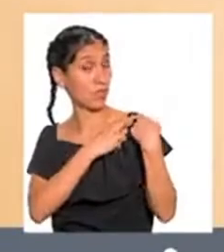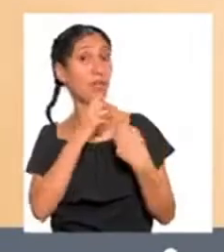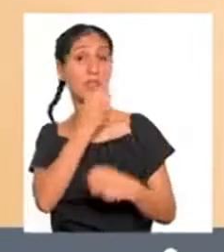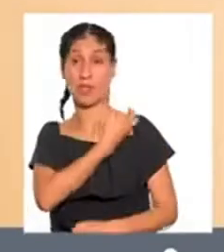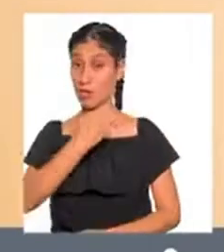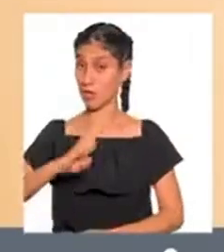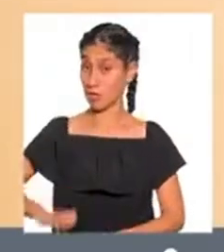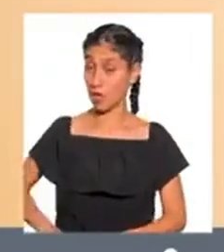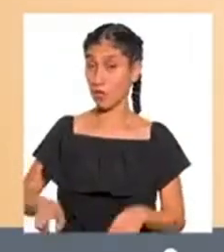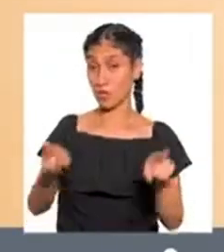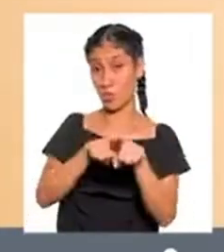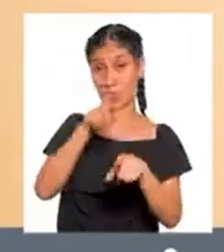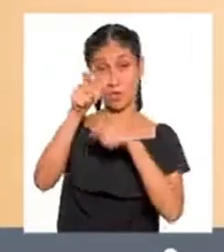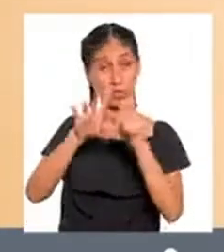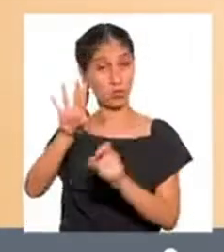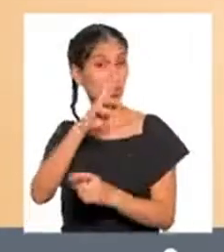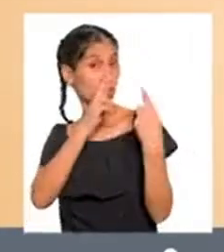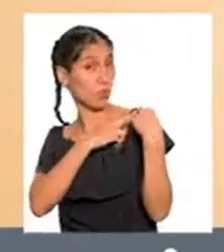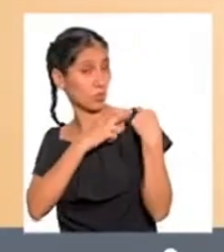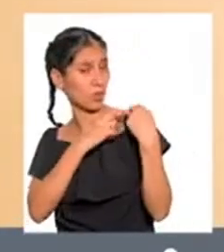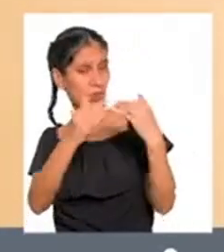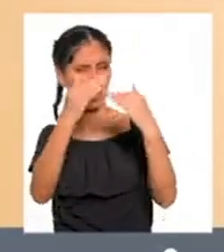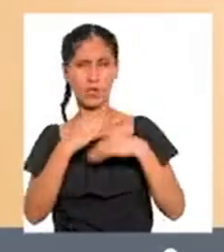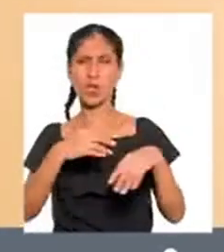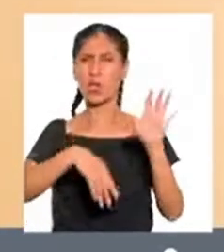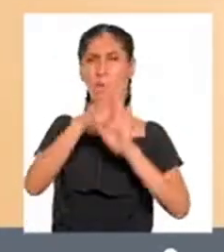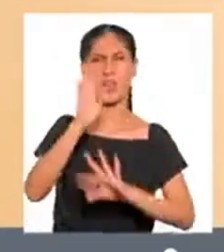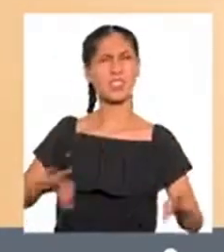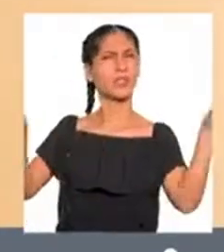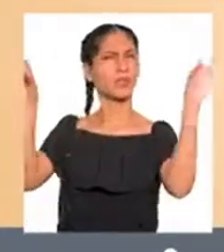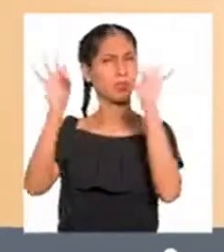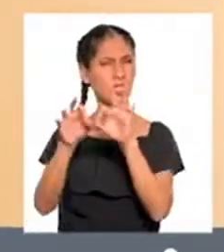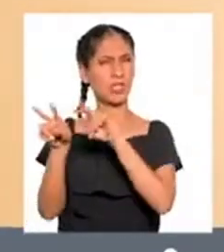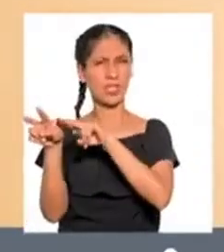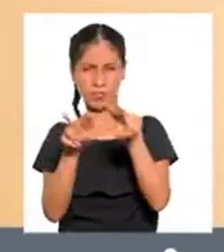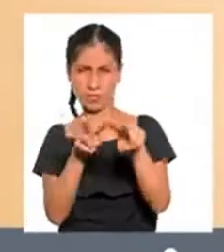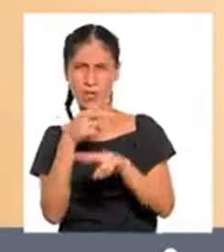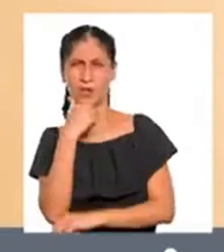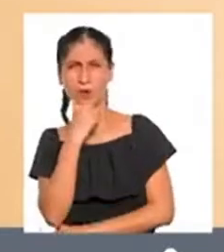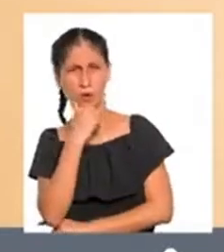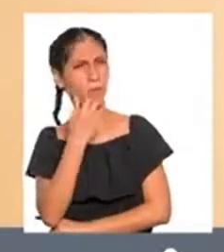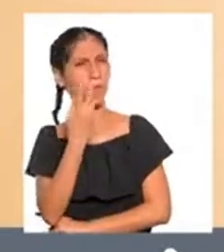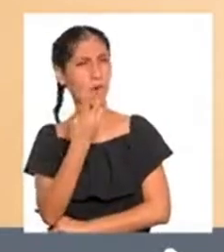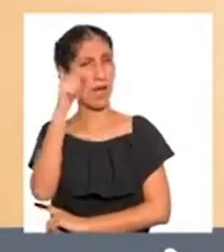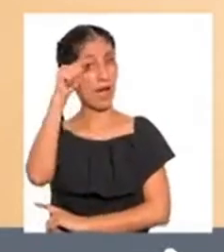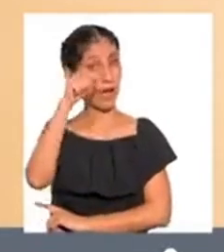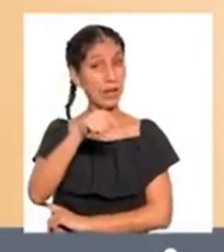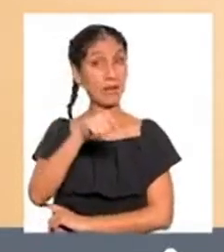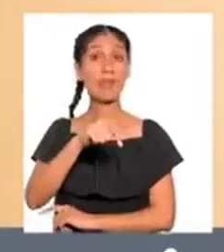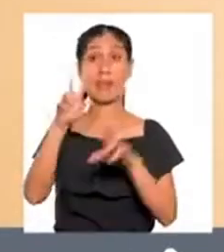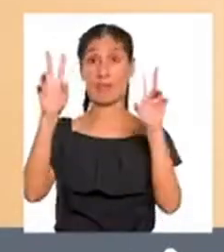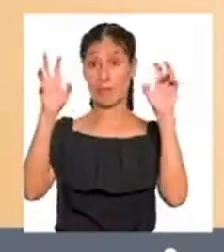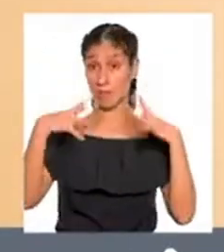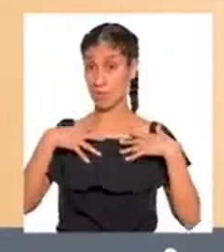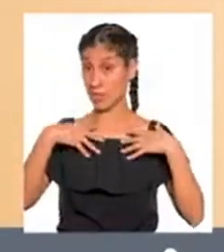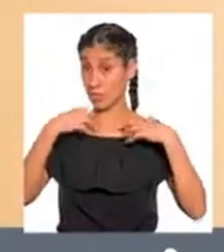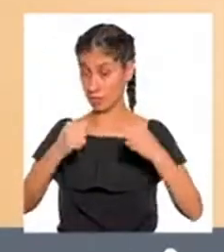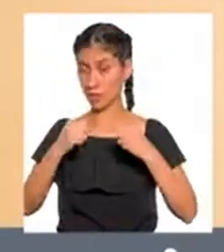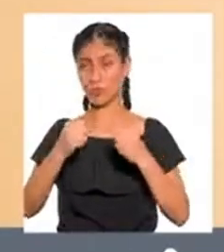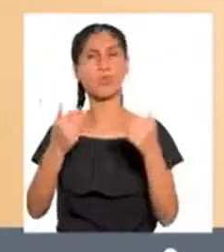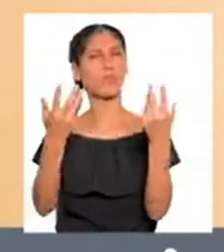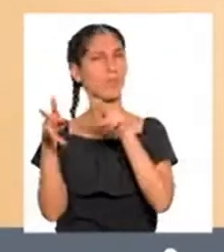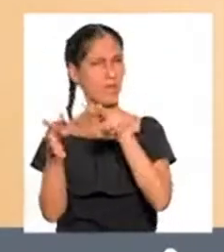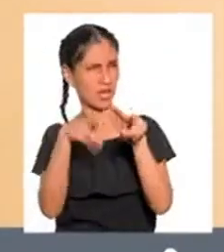más importante como sociedad es dar mayor atención a las deficiencias que aún mantenemos en el sector salud.